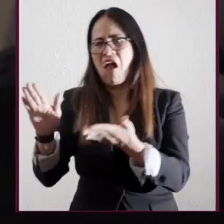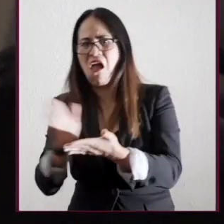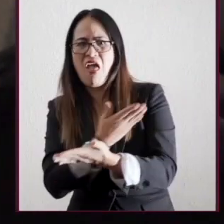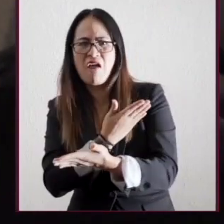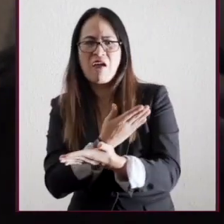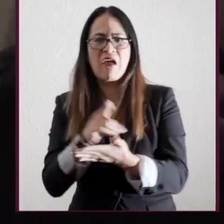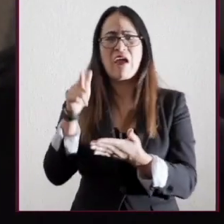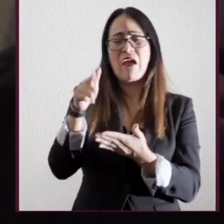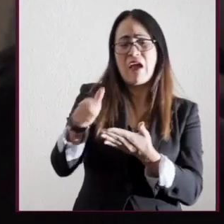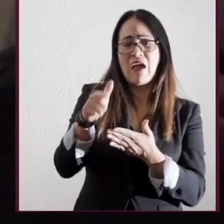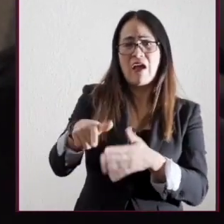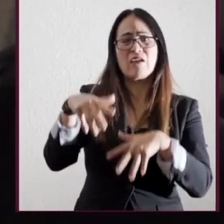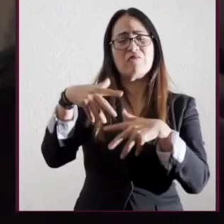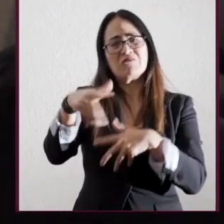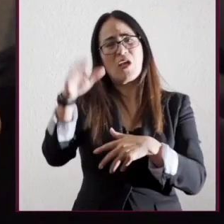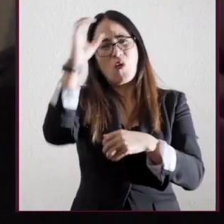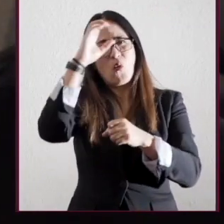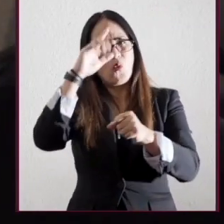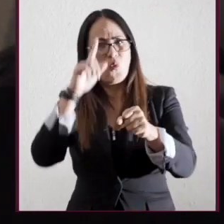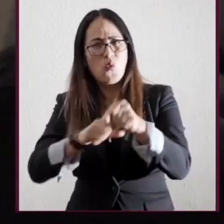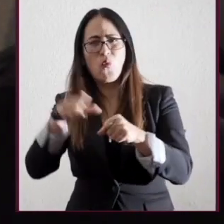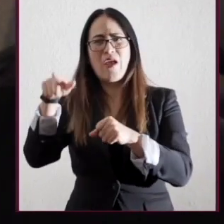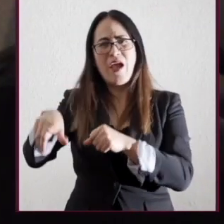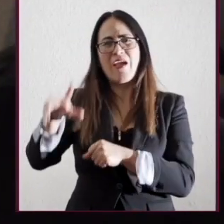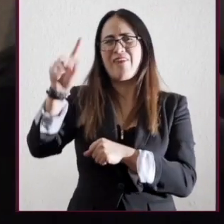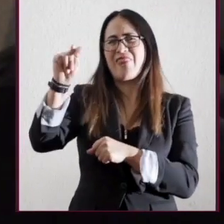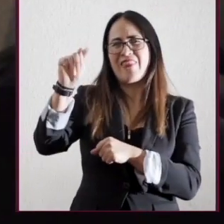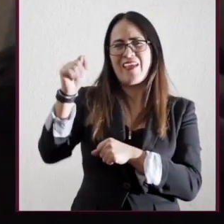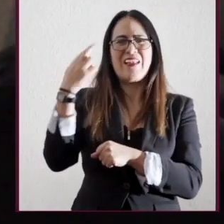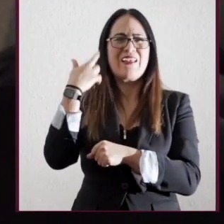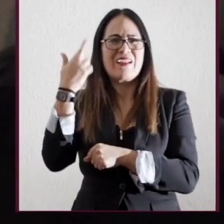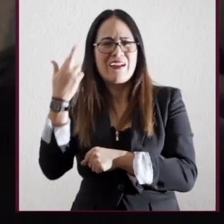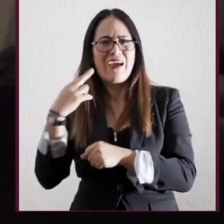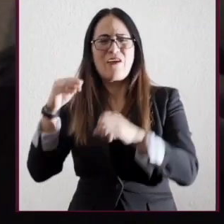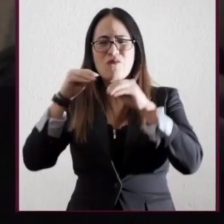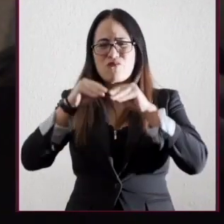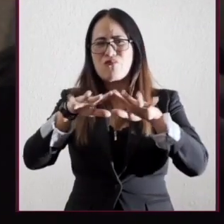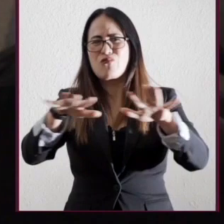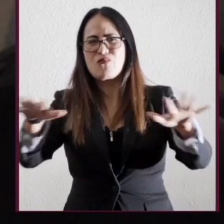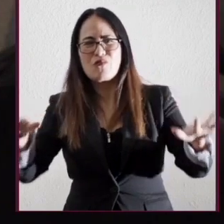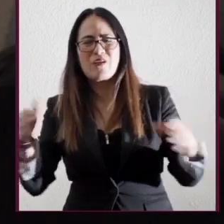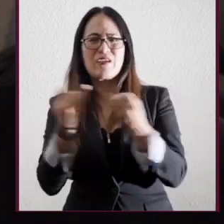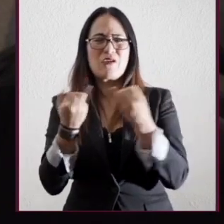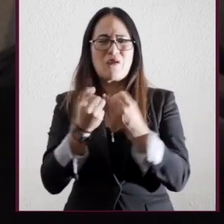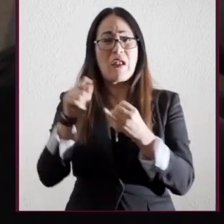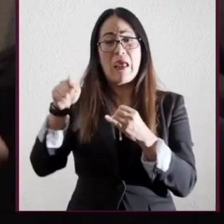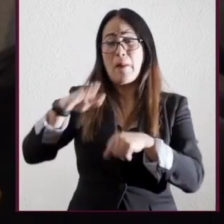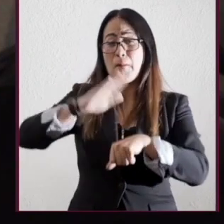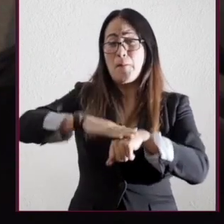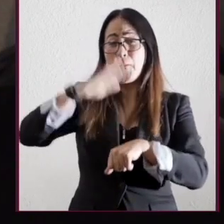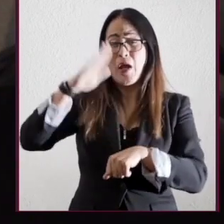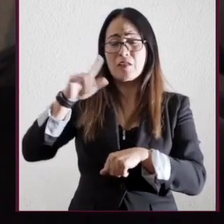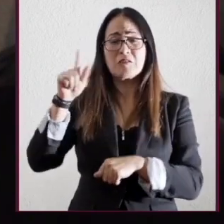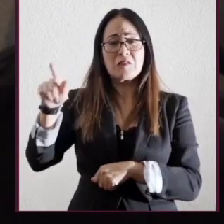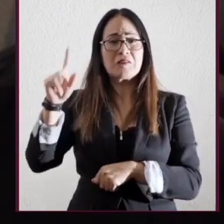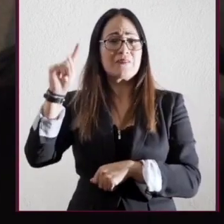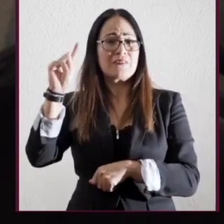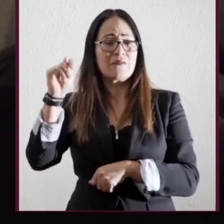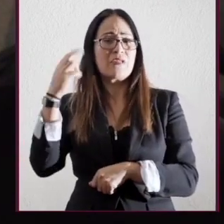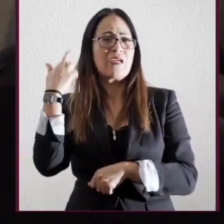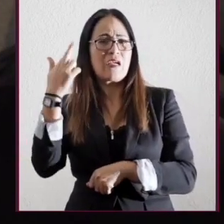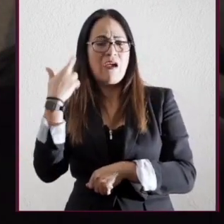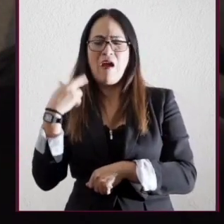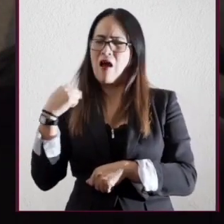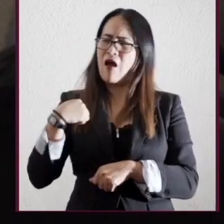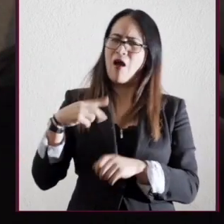encontró precisamente en estas manifestaciones culturales que estaban a través de los medios de comunicación y particularmente de la radio y de la televisión,